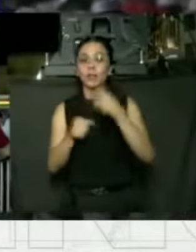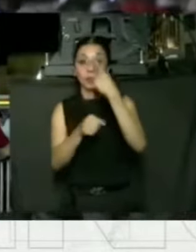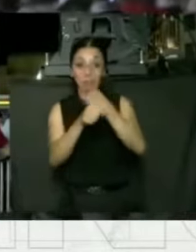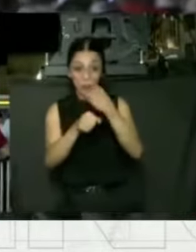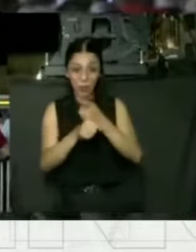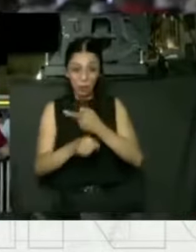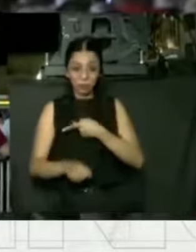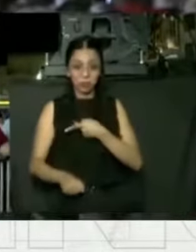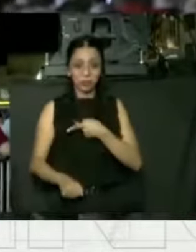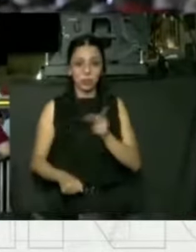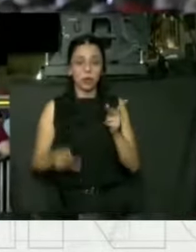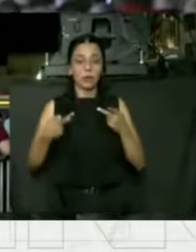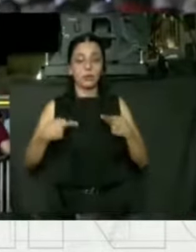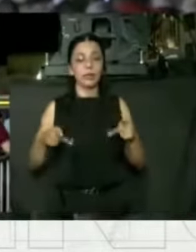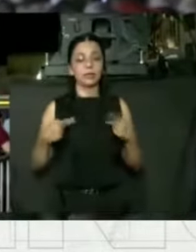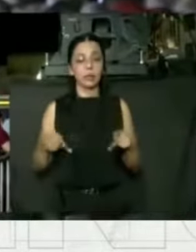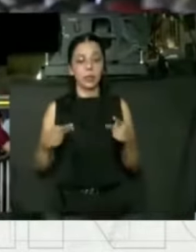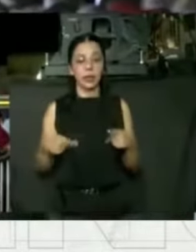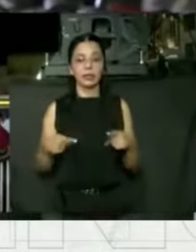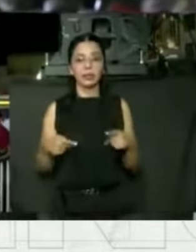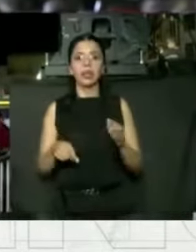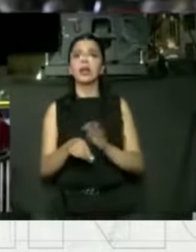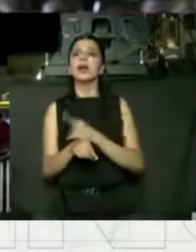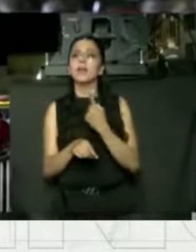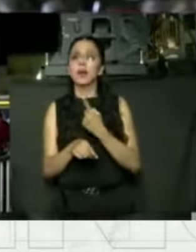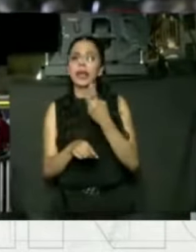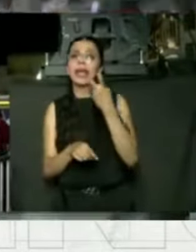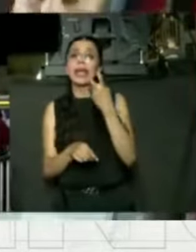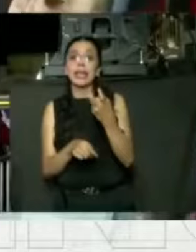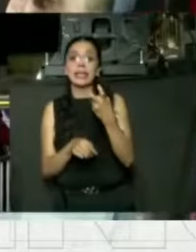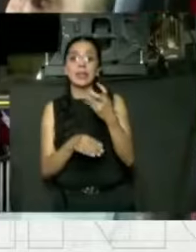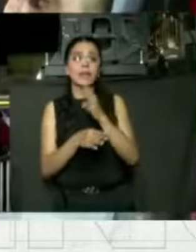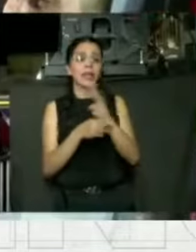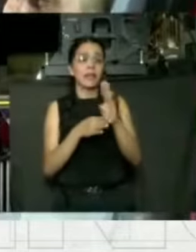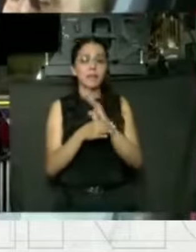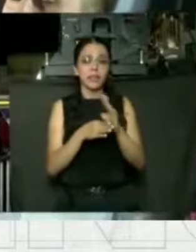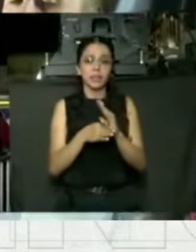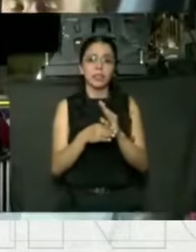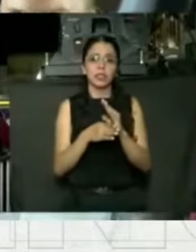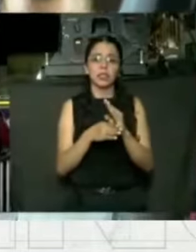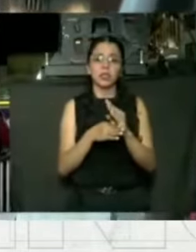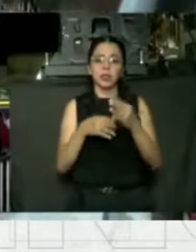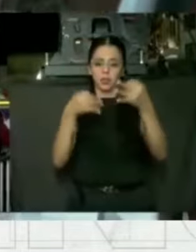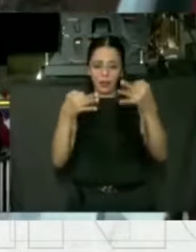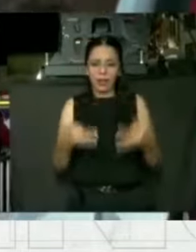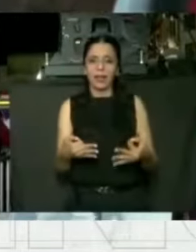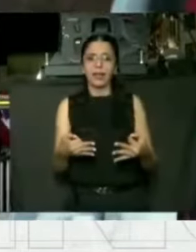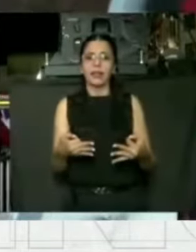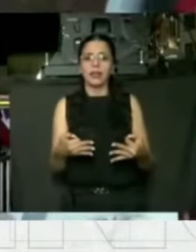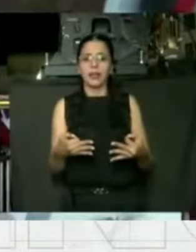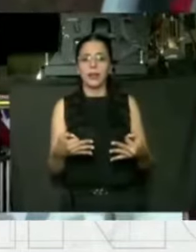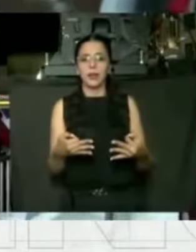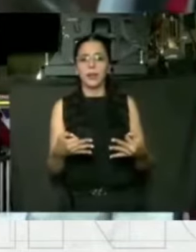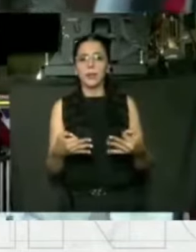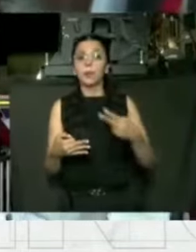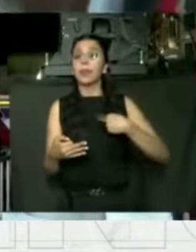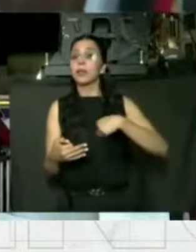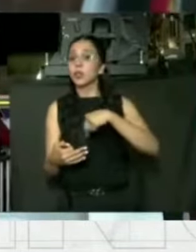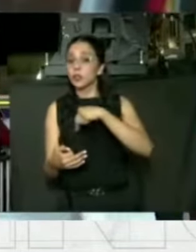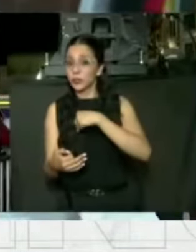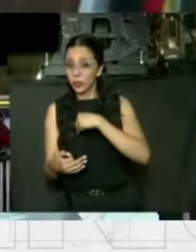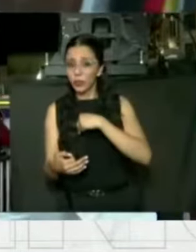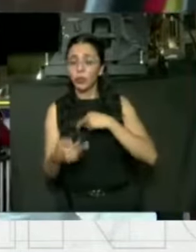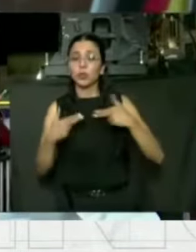primero los pobres, porque es un principio ético, humanista. Nosotros